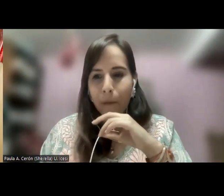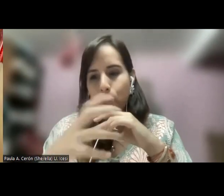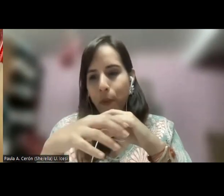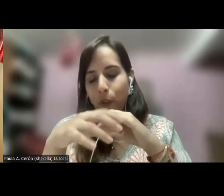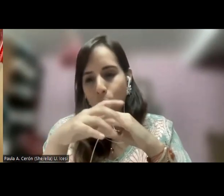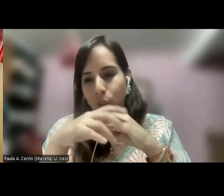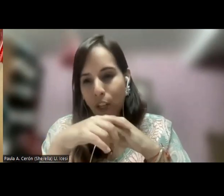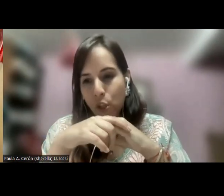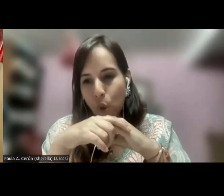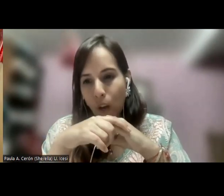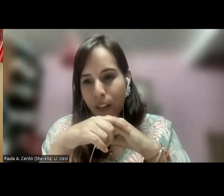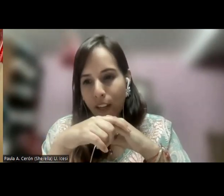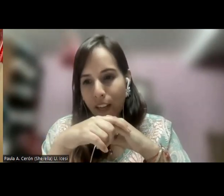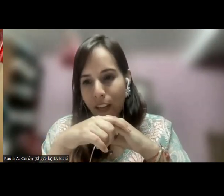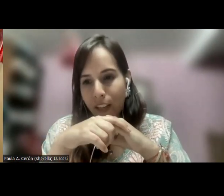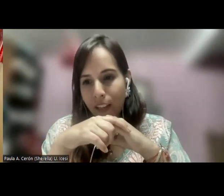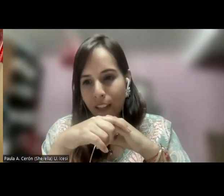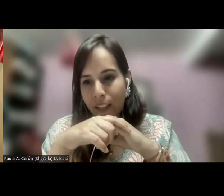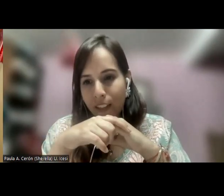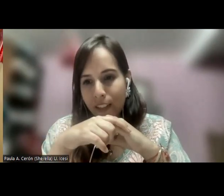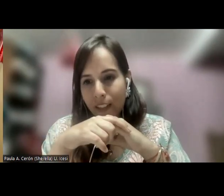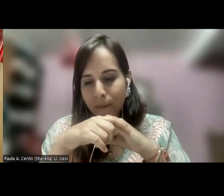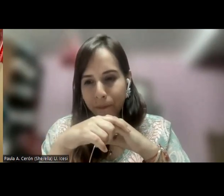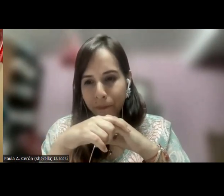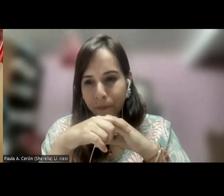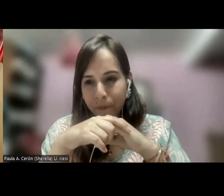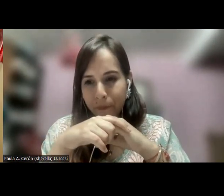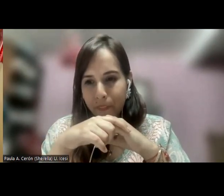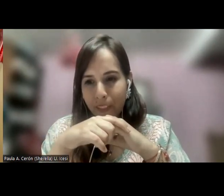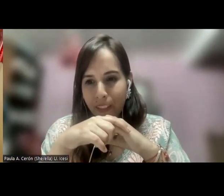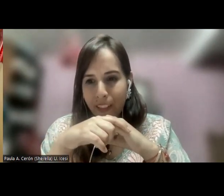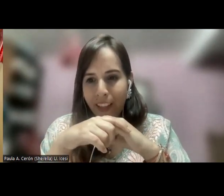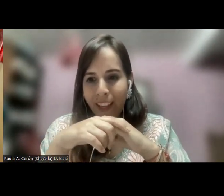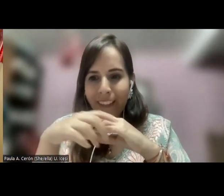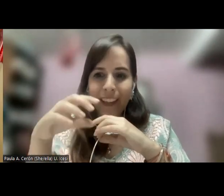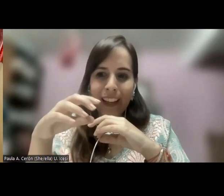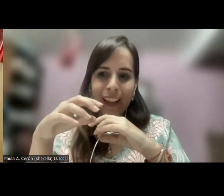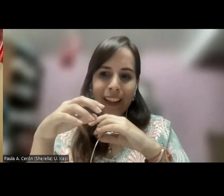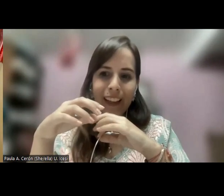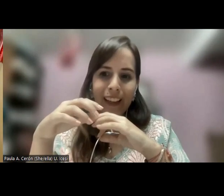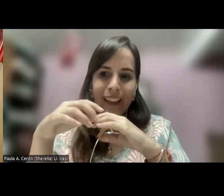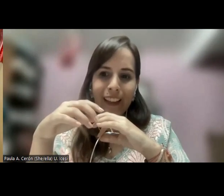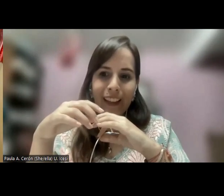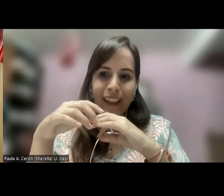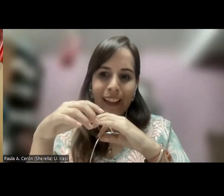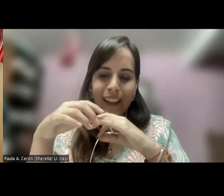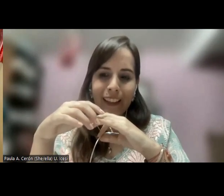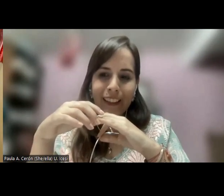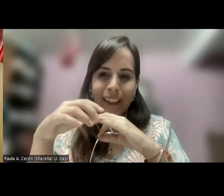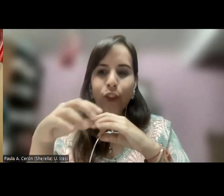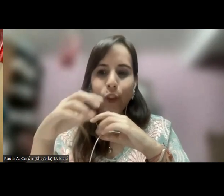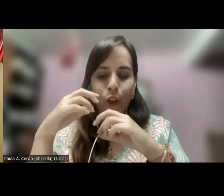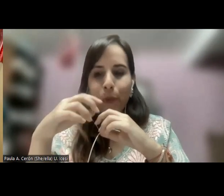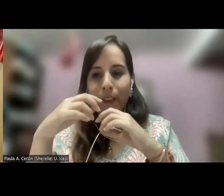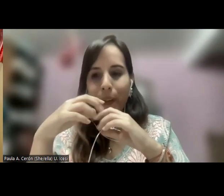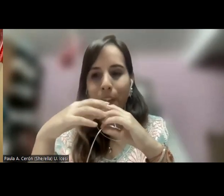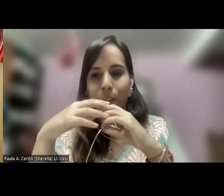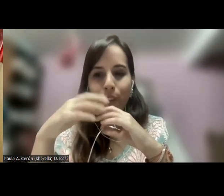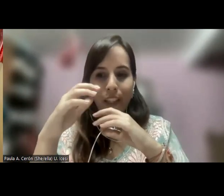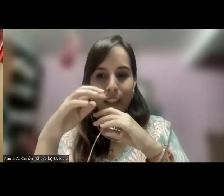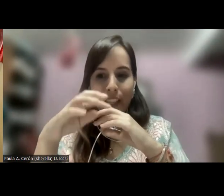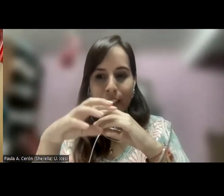aquí nos pregunta Joana Lara y dice entre dentro de los